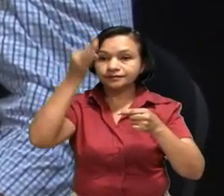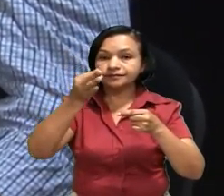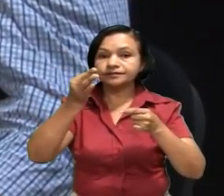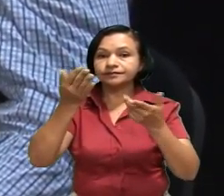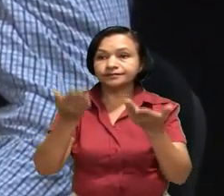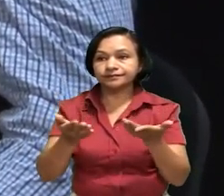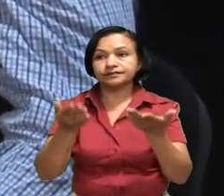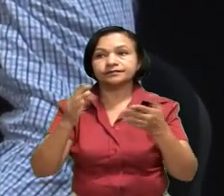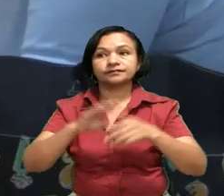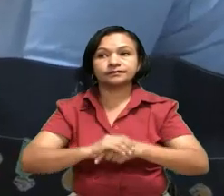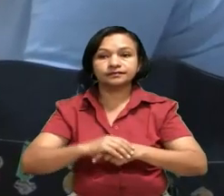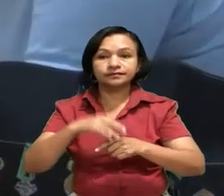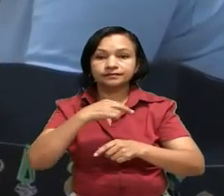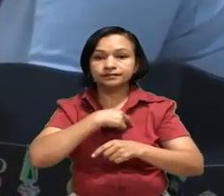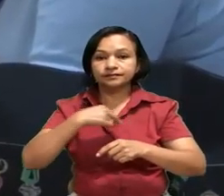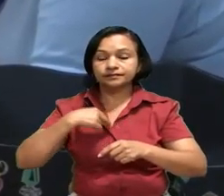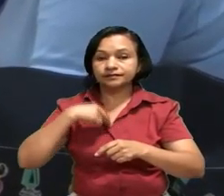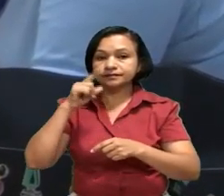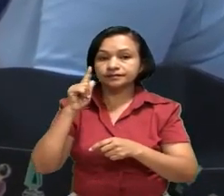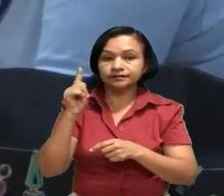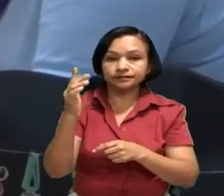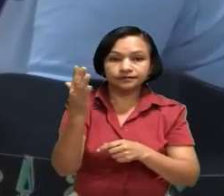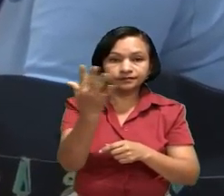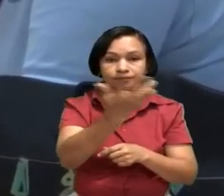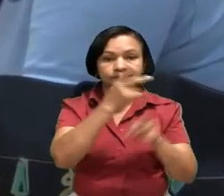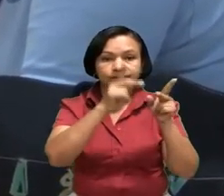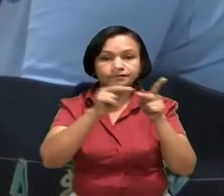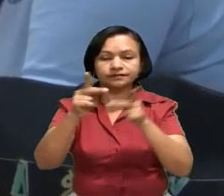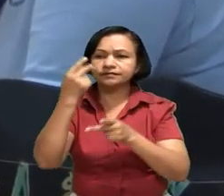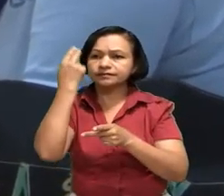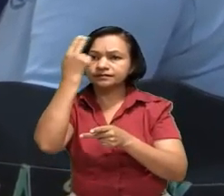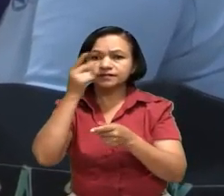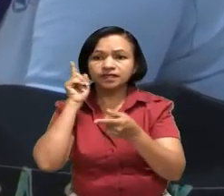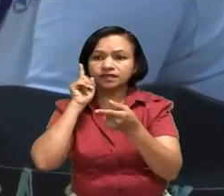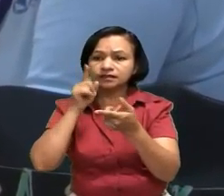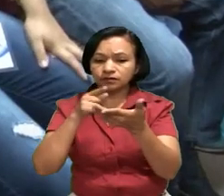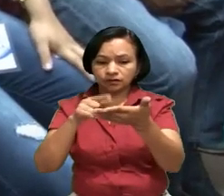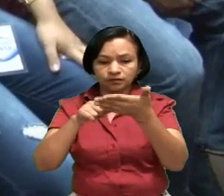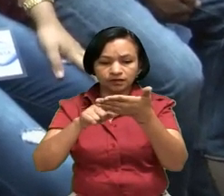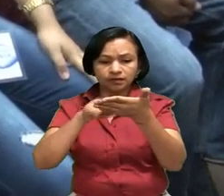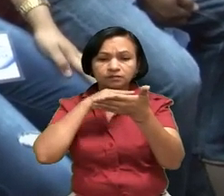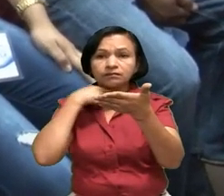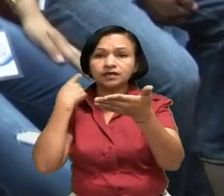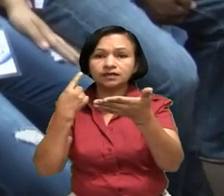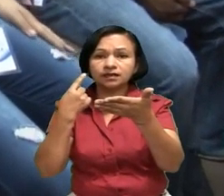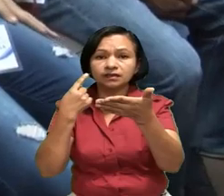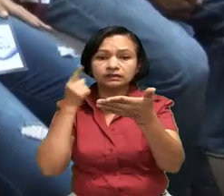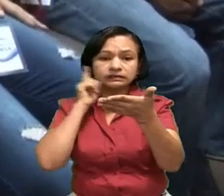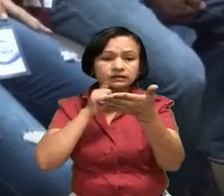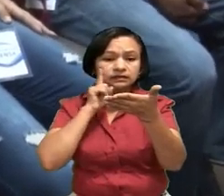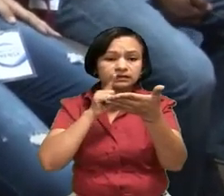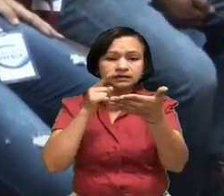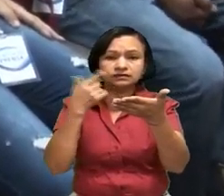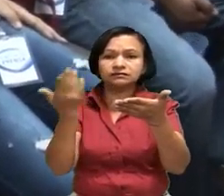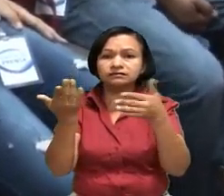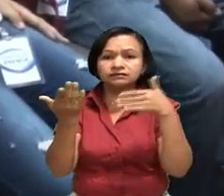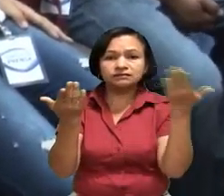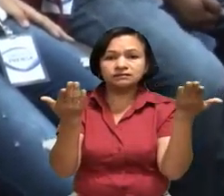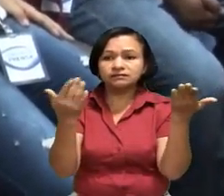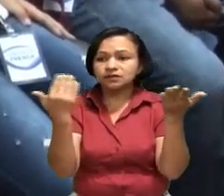desgraciadamente la humanidad preguntándonos qué cosa es real qué cosa es cierta en un mundo